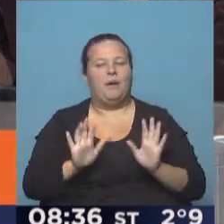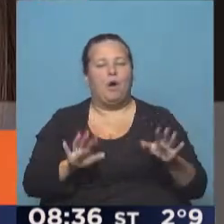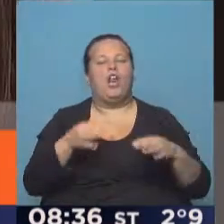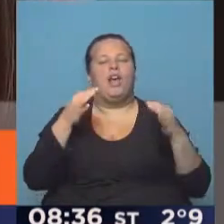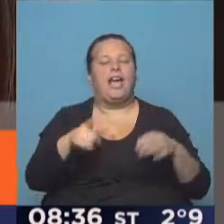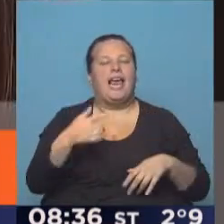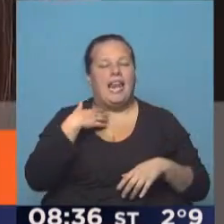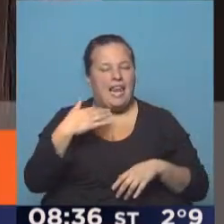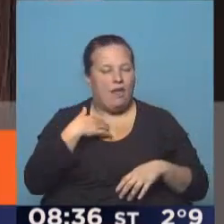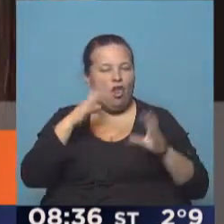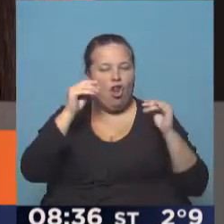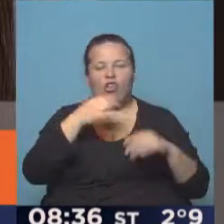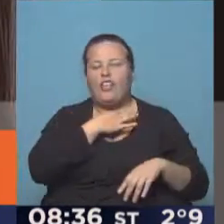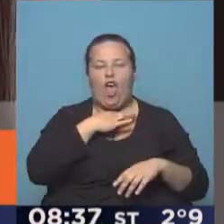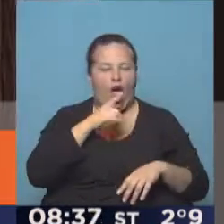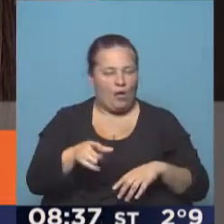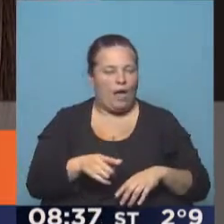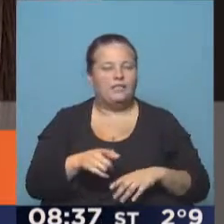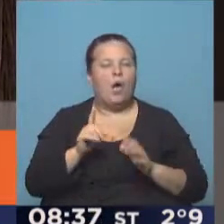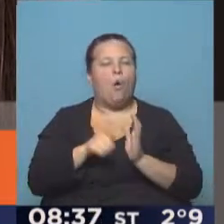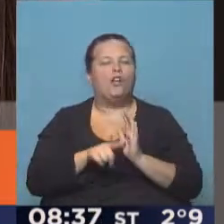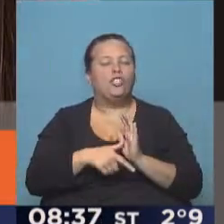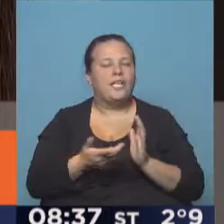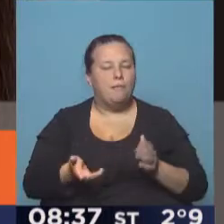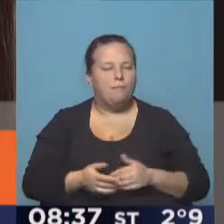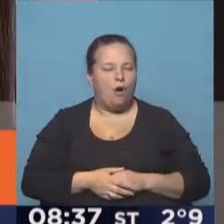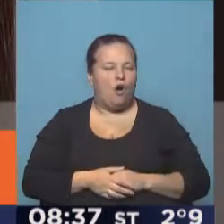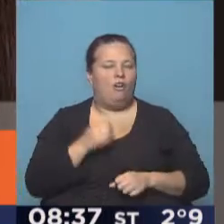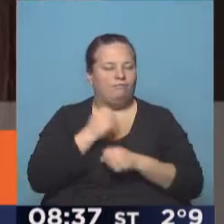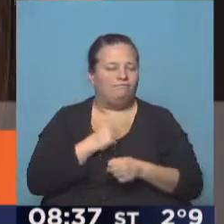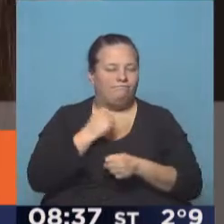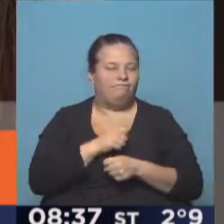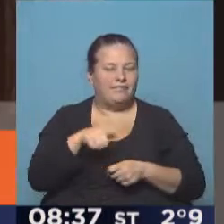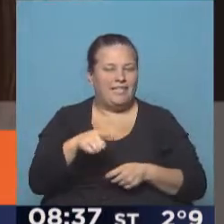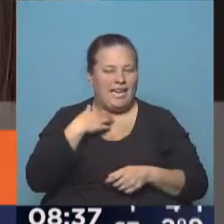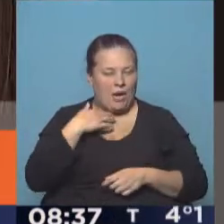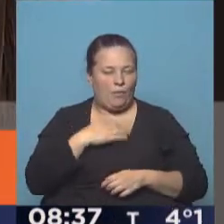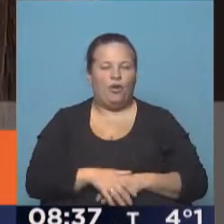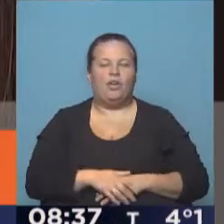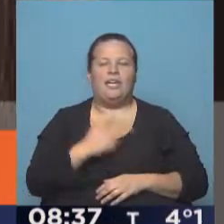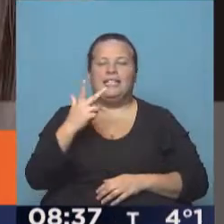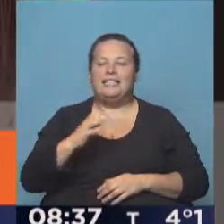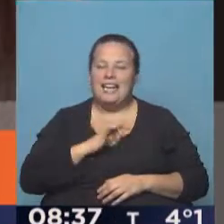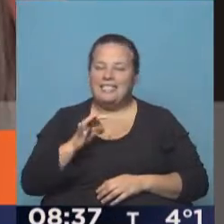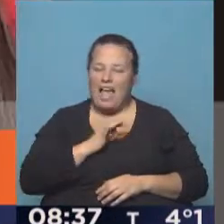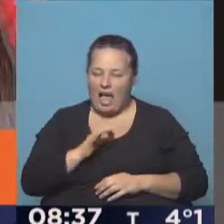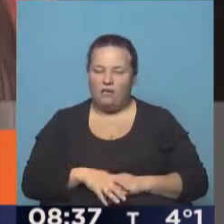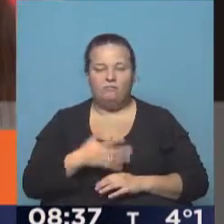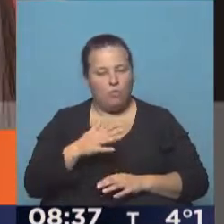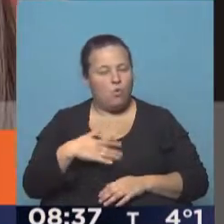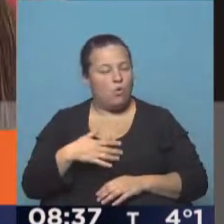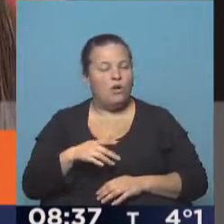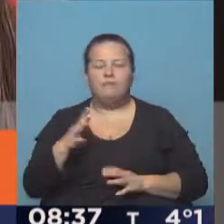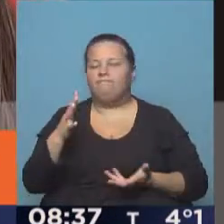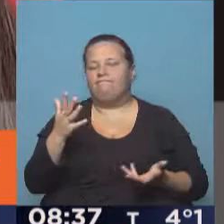específicamente este libro, La noche de las corbatas, ¿cuánto tiempo estuvieron trabajando con este libro? Nos demoró 3 años, más o menos, que es